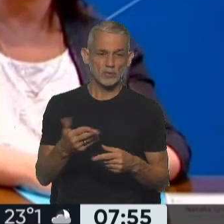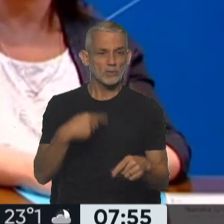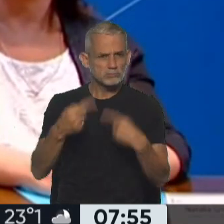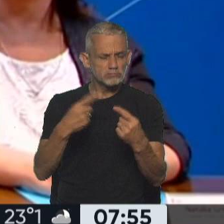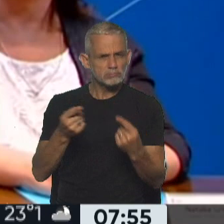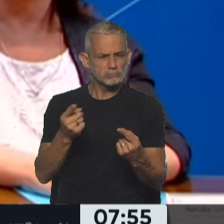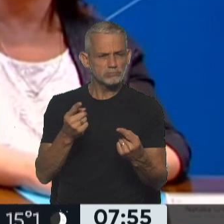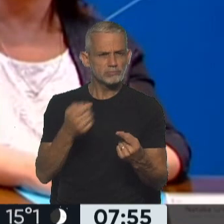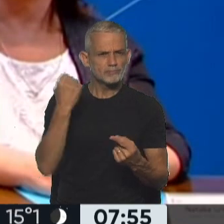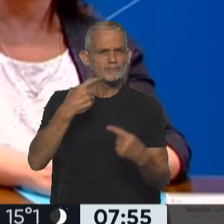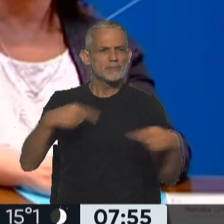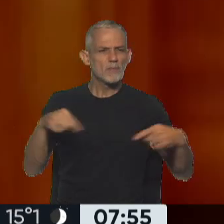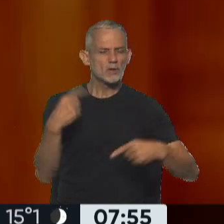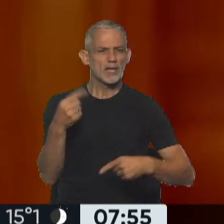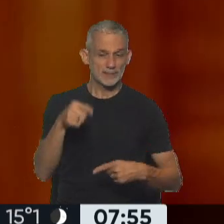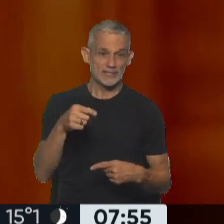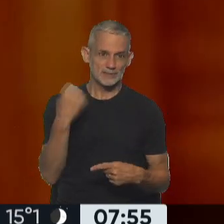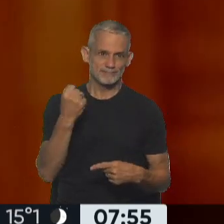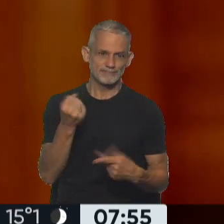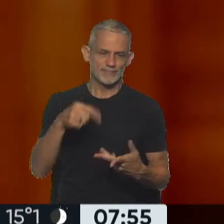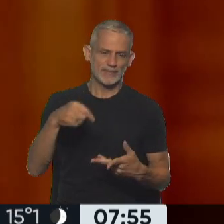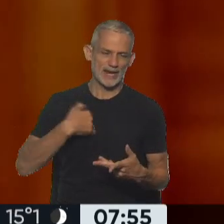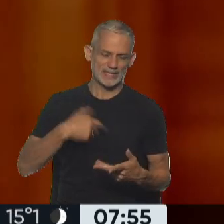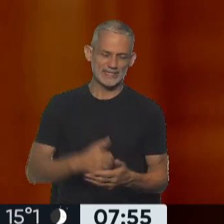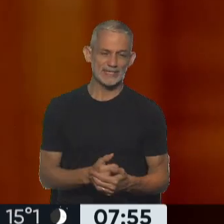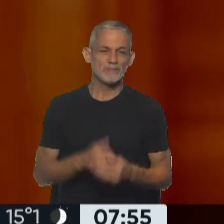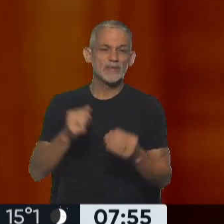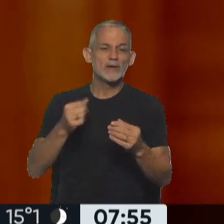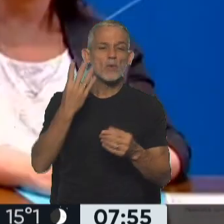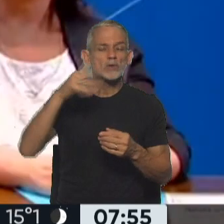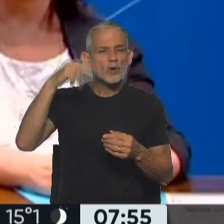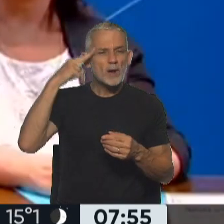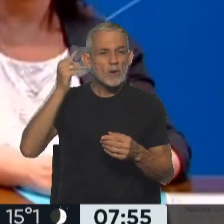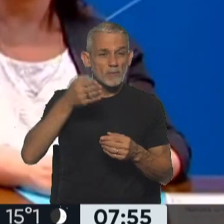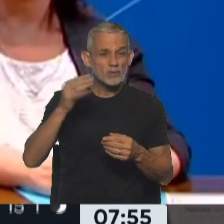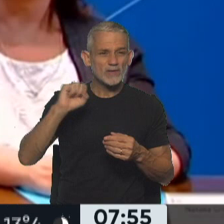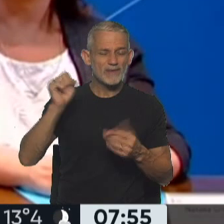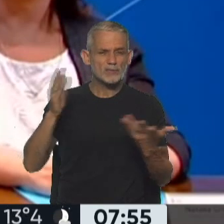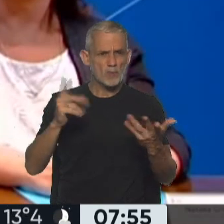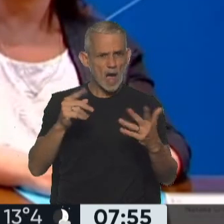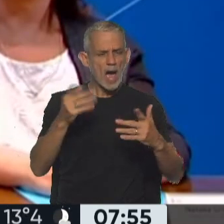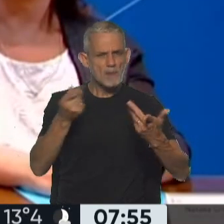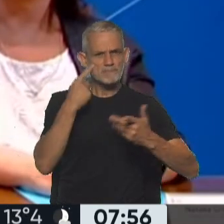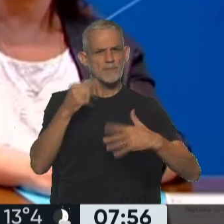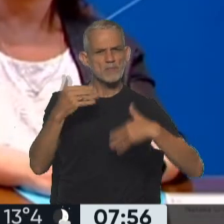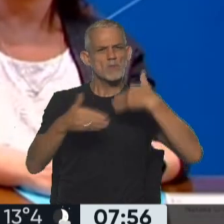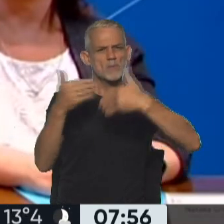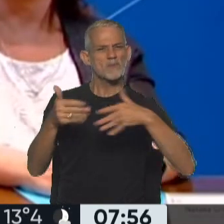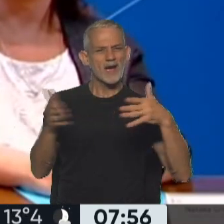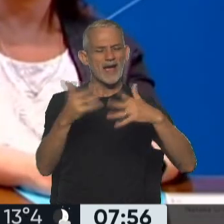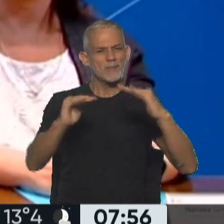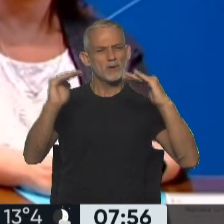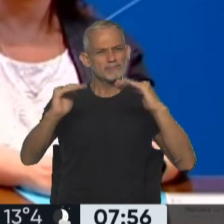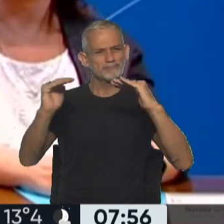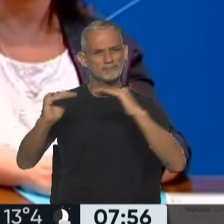parte de los Pilares y las premisas Obviamente el número de hoy es alentador respecto de que seguimos recorriendo un camino hacia la